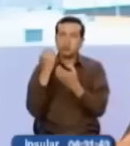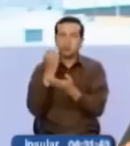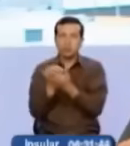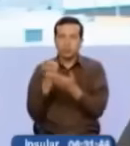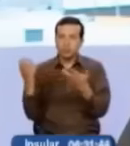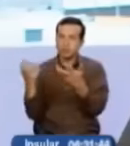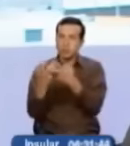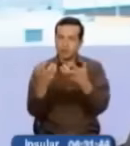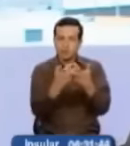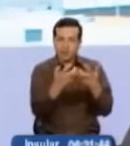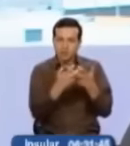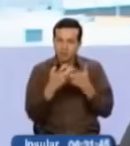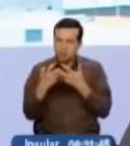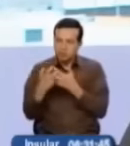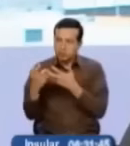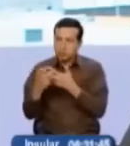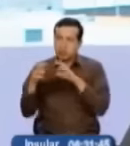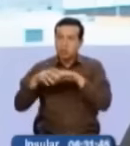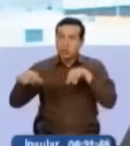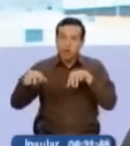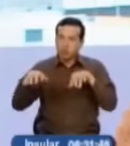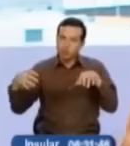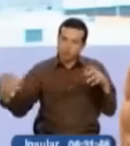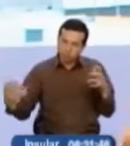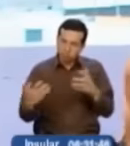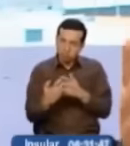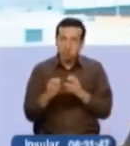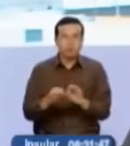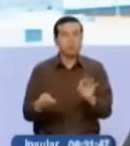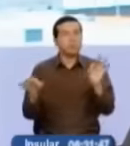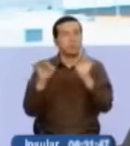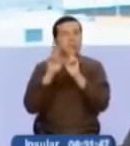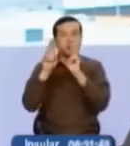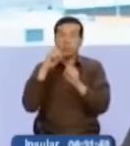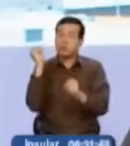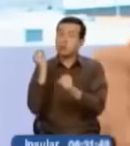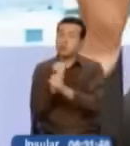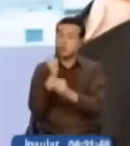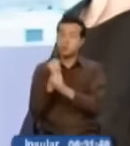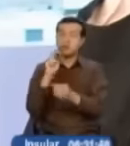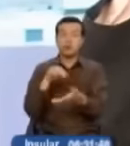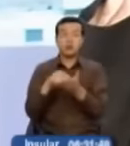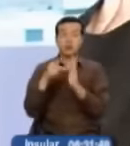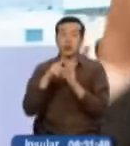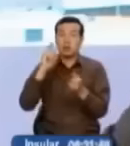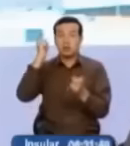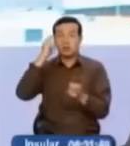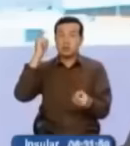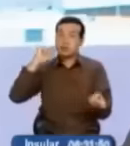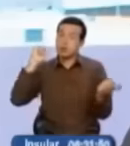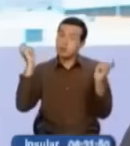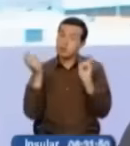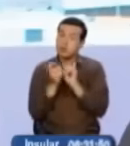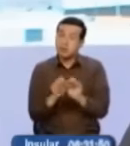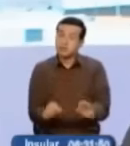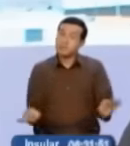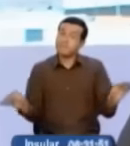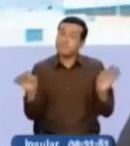que rompen esta división política. Es un tema también a trabajar, que implica también cambiar el chip del